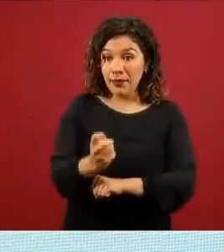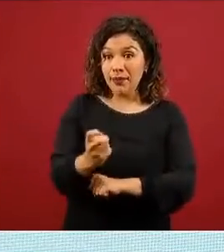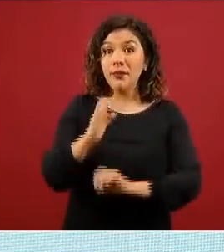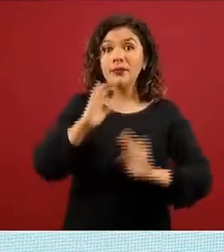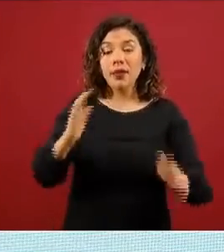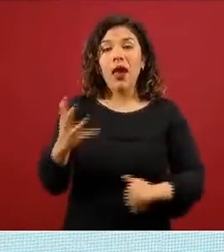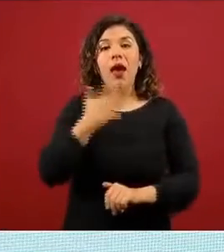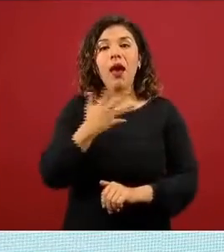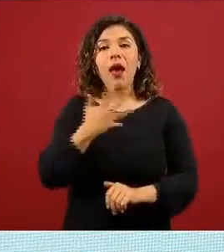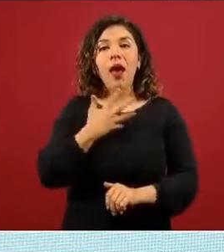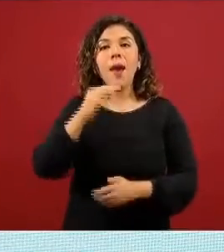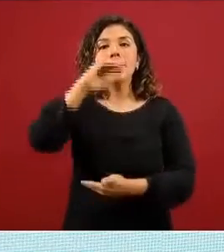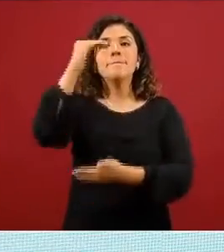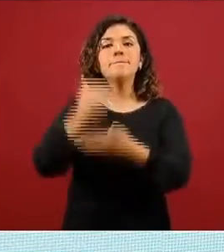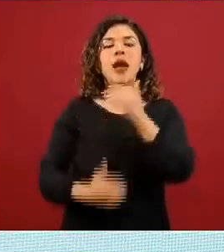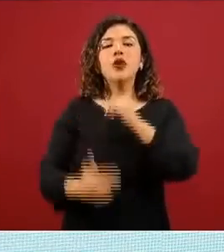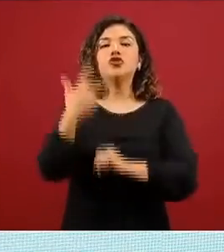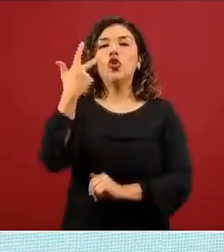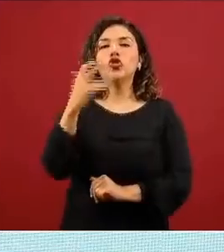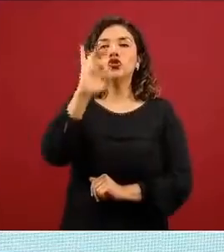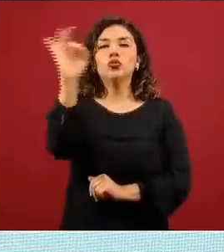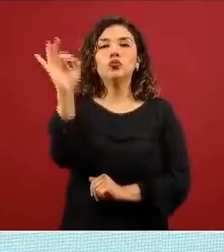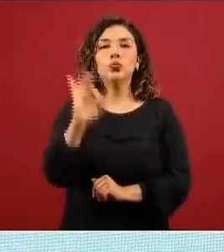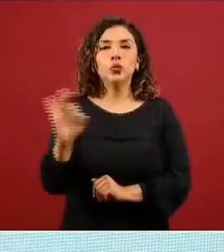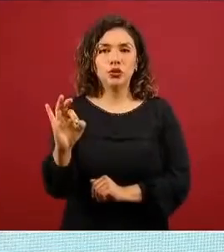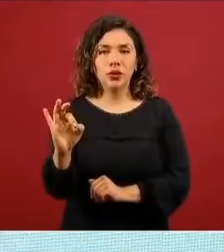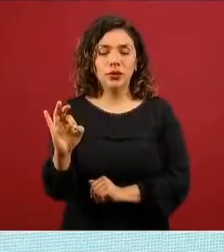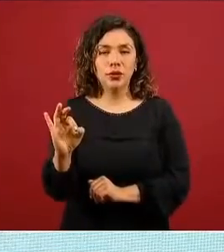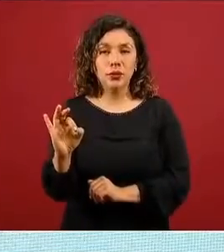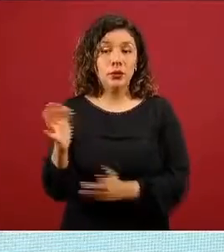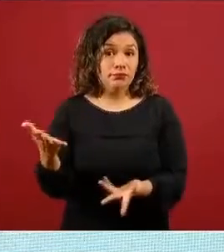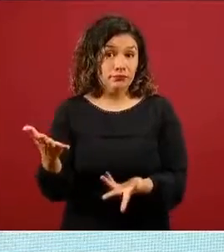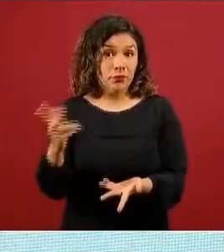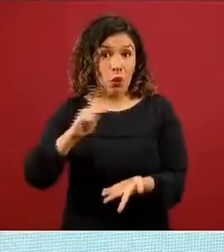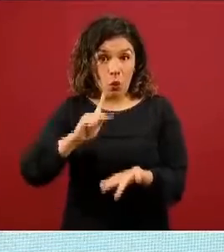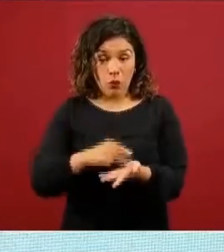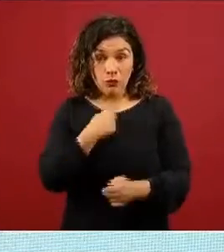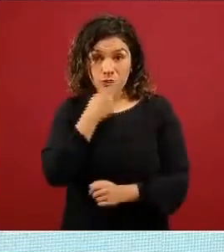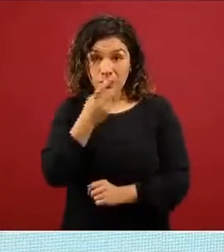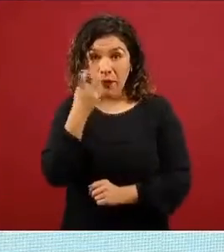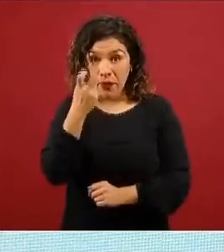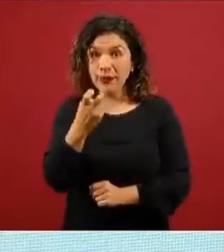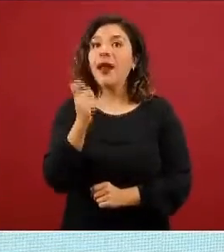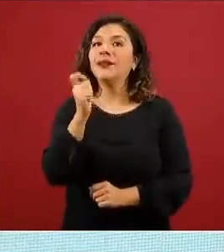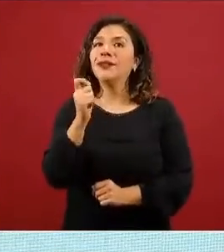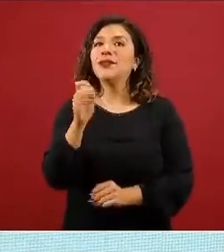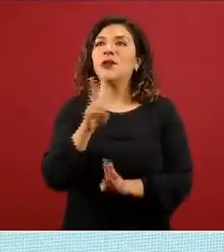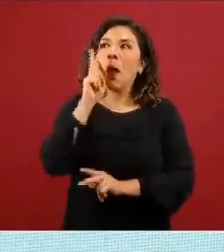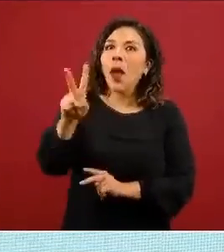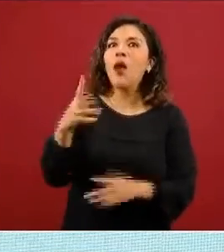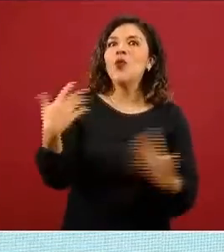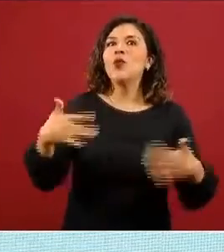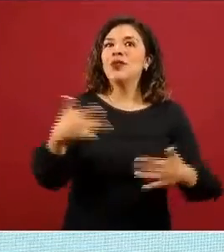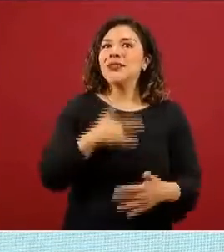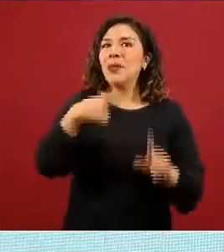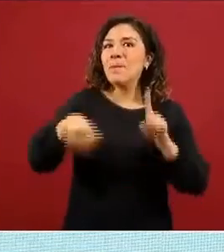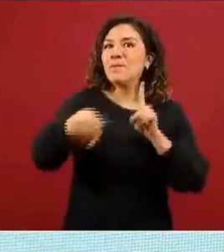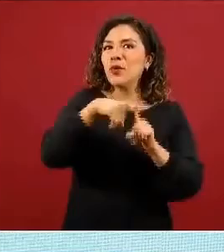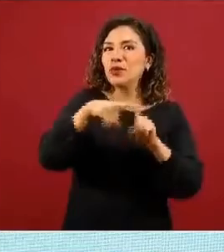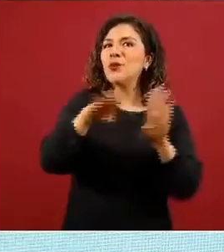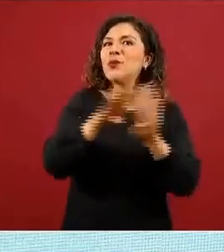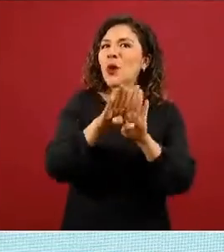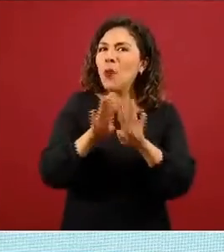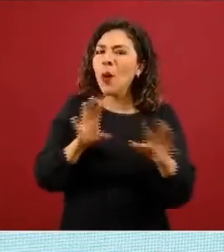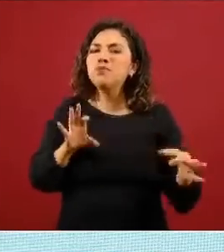ya esta reducción de menos 8%. Insisto, es una señal alentadora, corresponde con lo que hemos